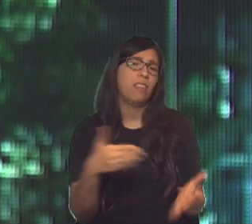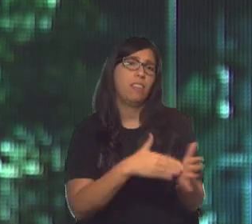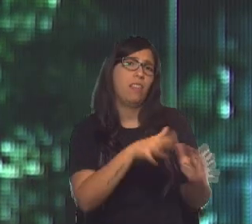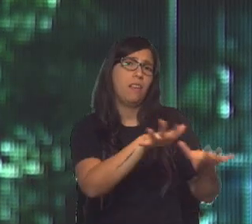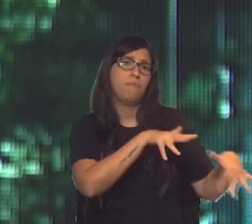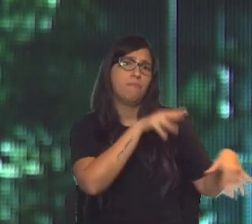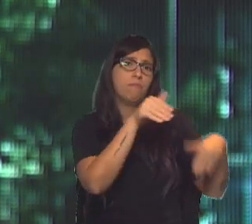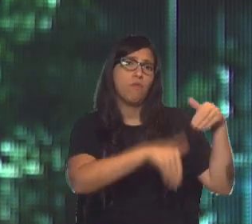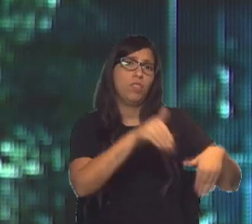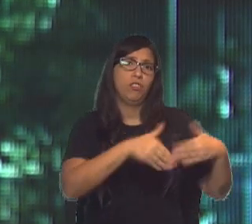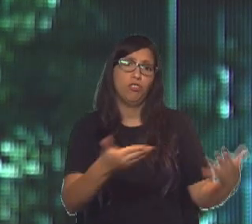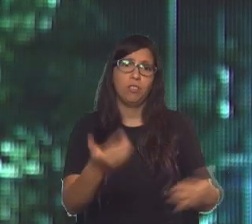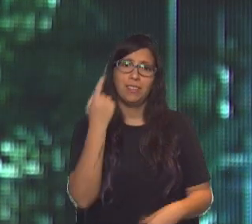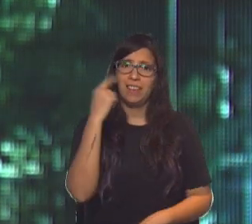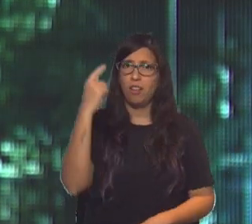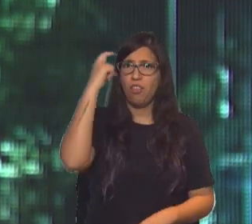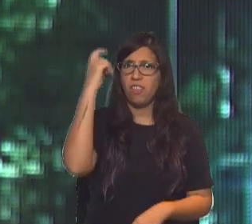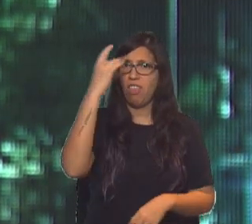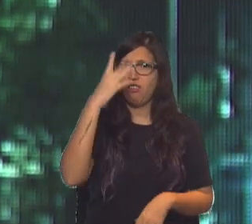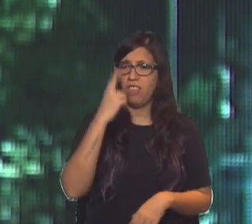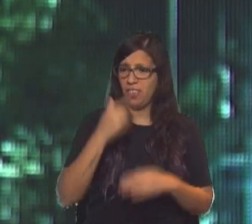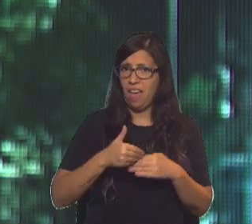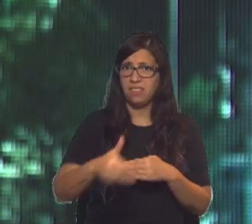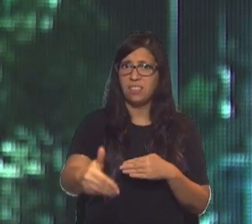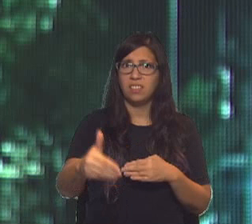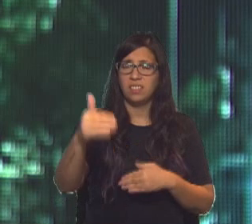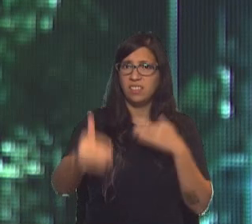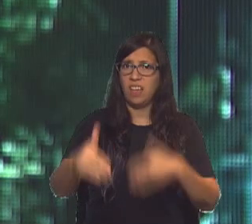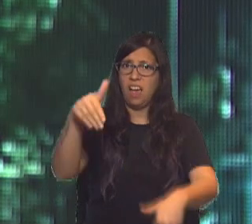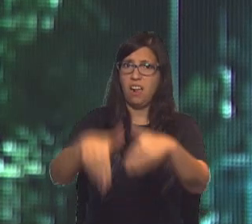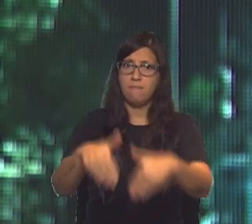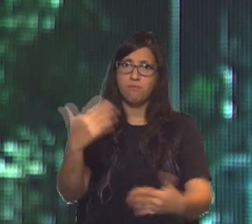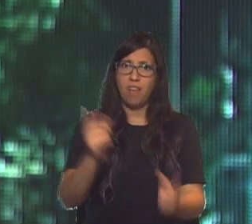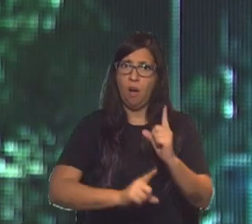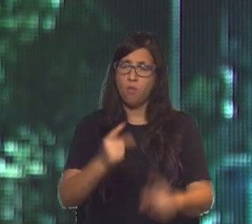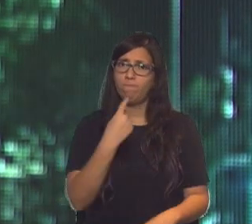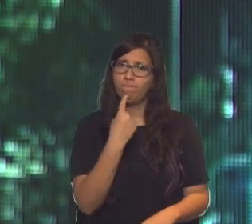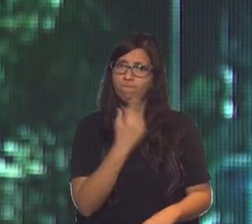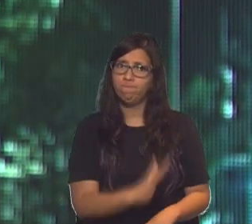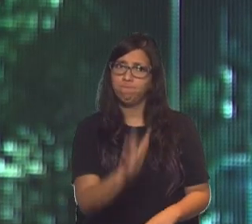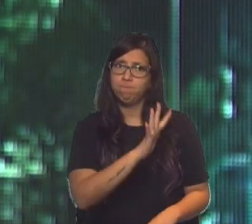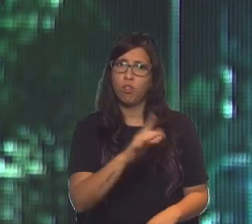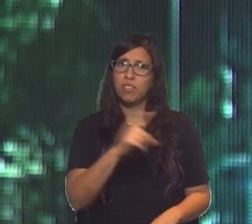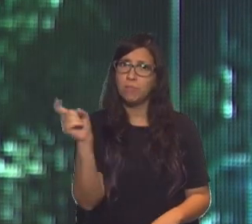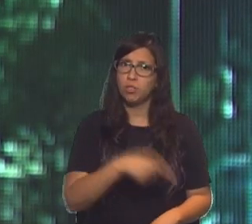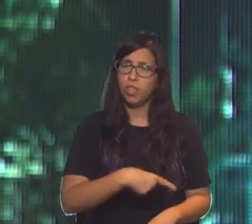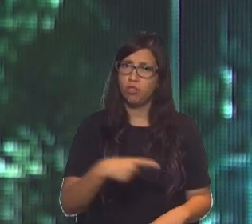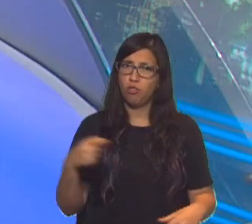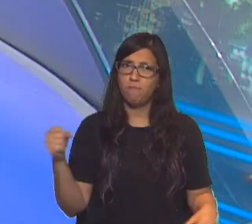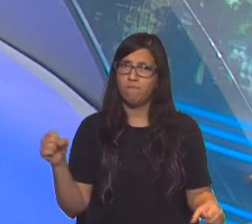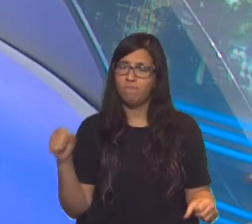estas estos últimos 10 12 días porque el indeciso o el que no tiene el voto 100%